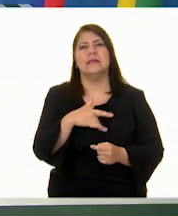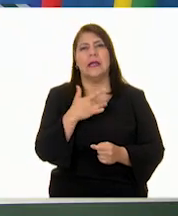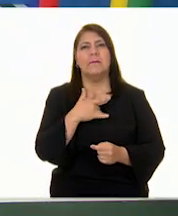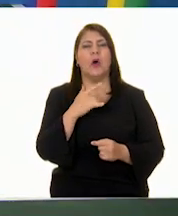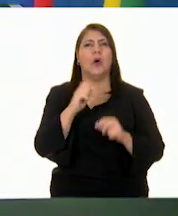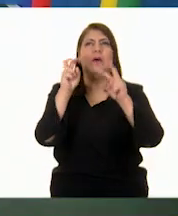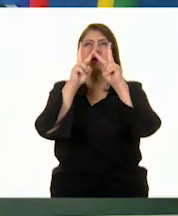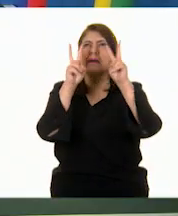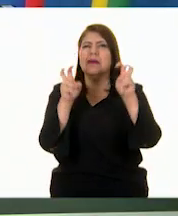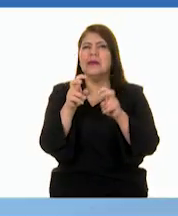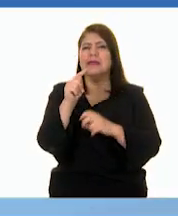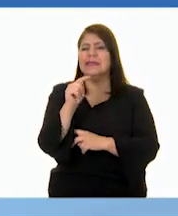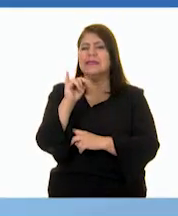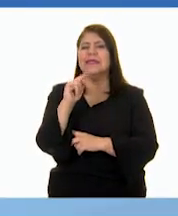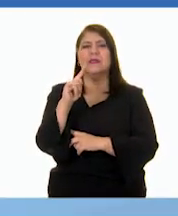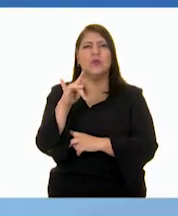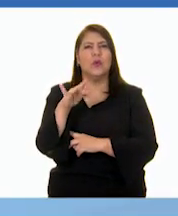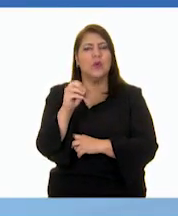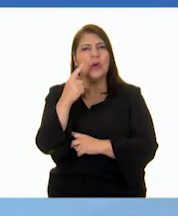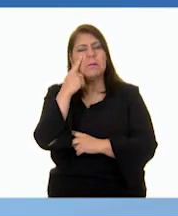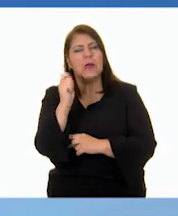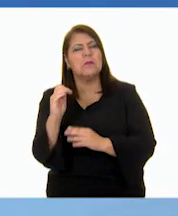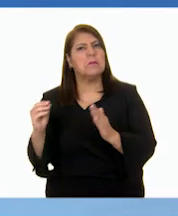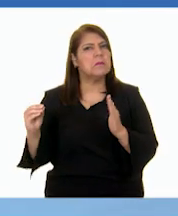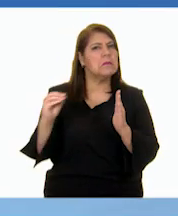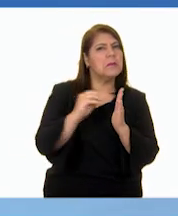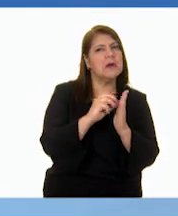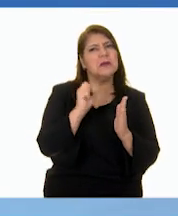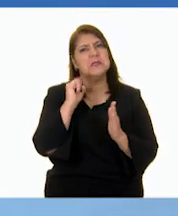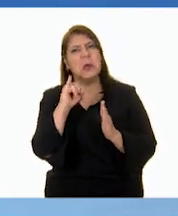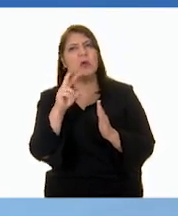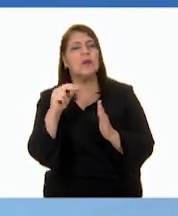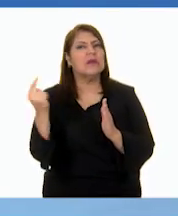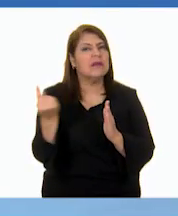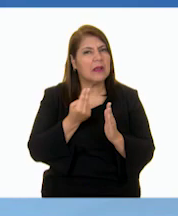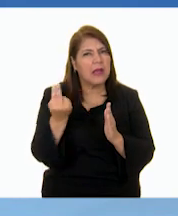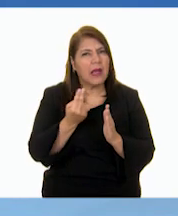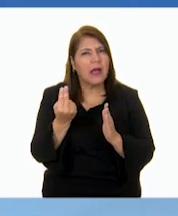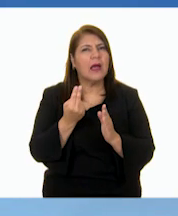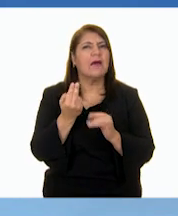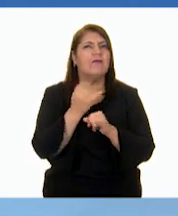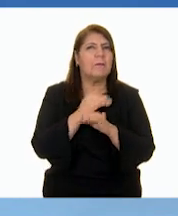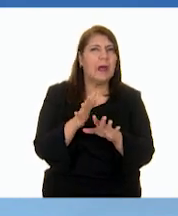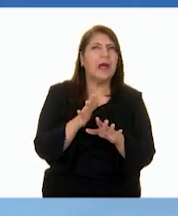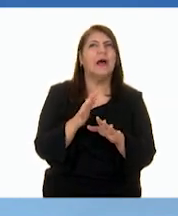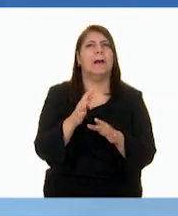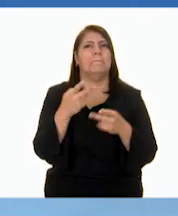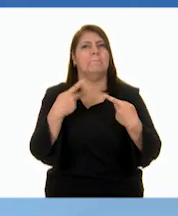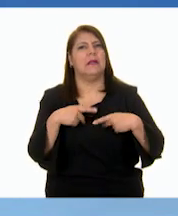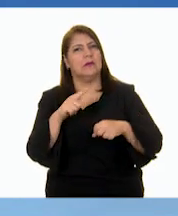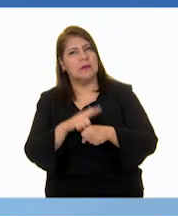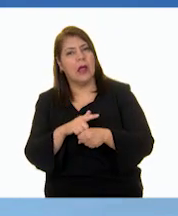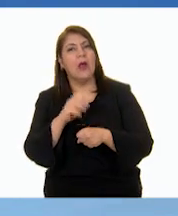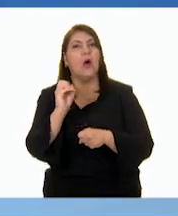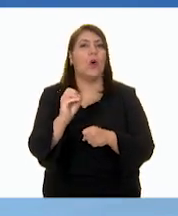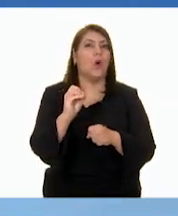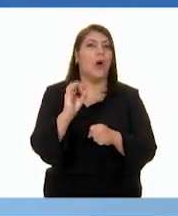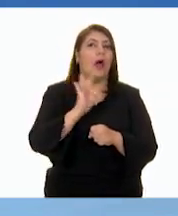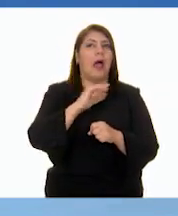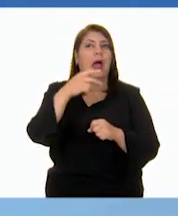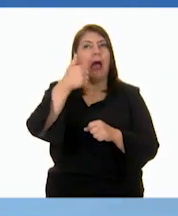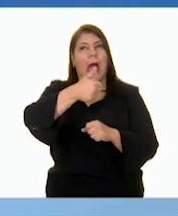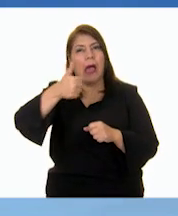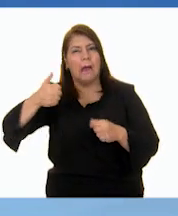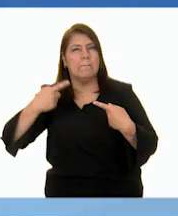si era necesario o no incluir datos personales o sensibles sobre nuestros encuestados. Y